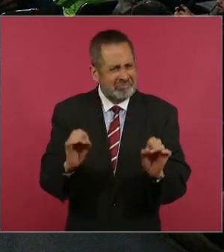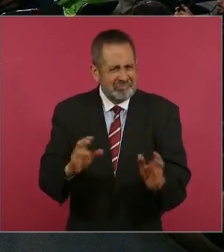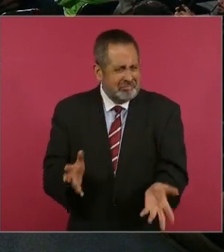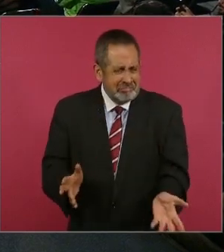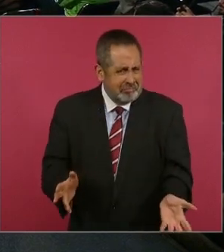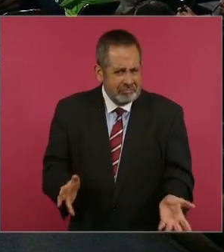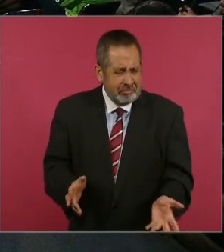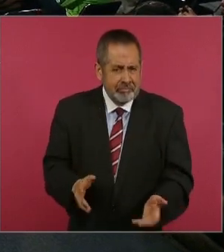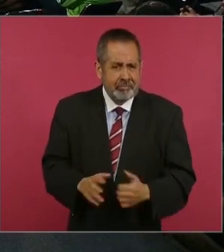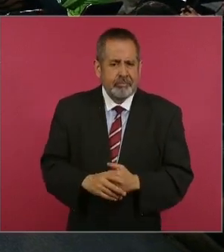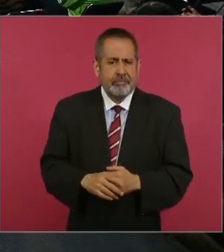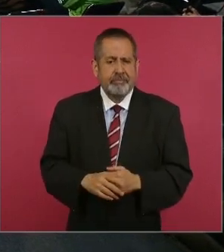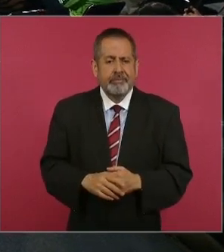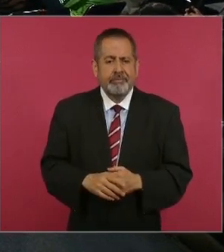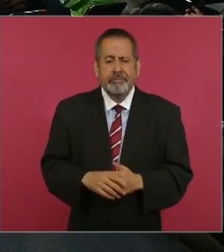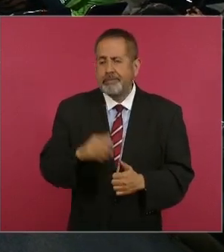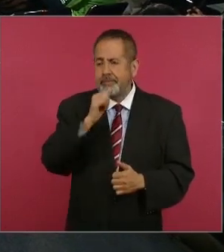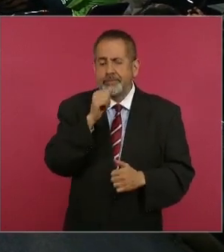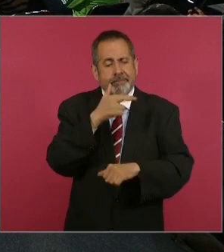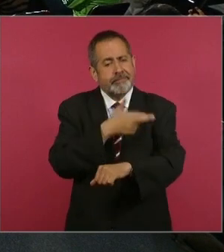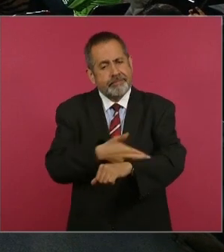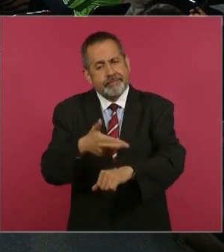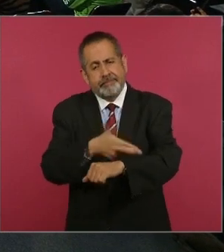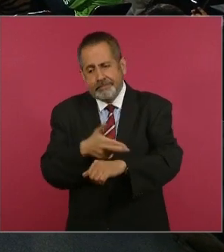todavía no se